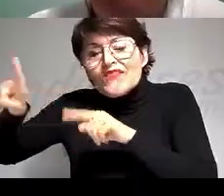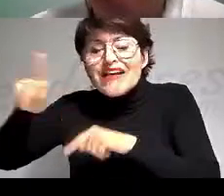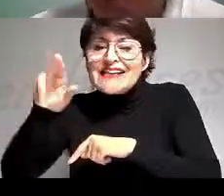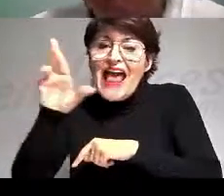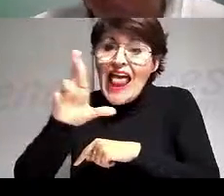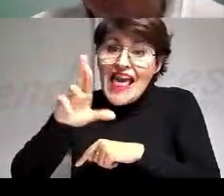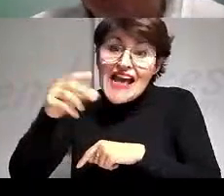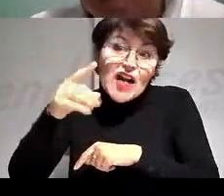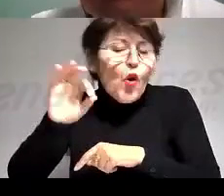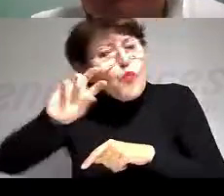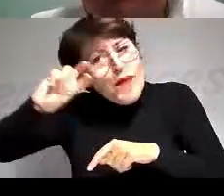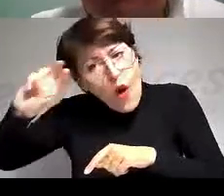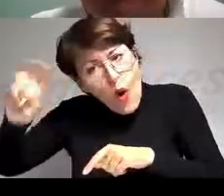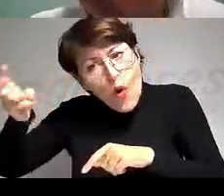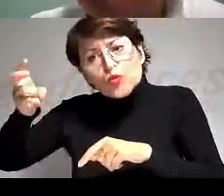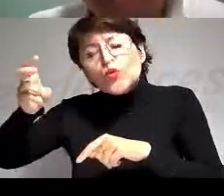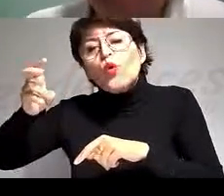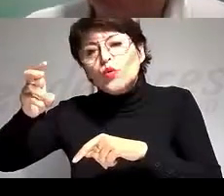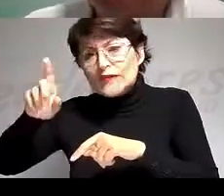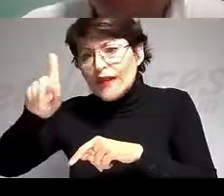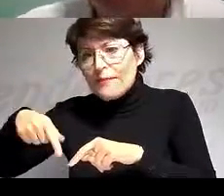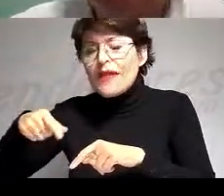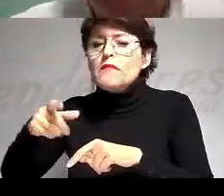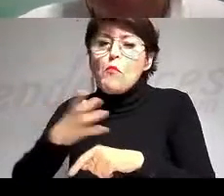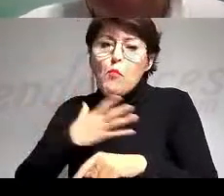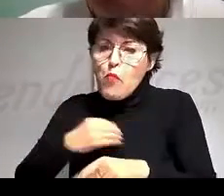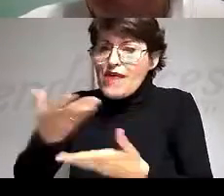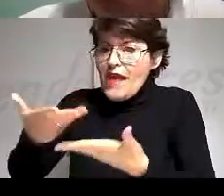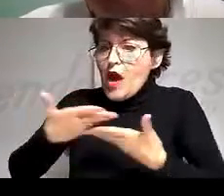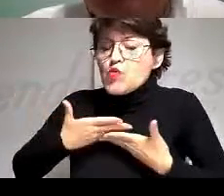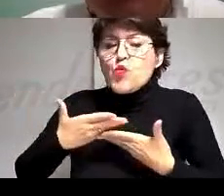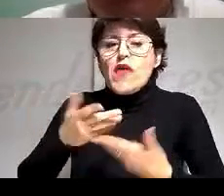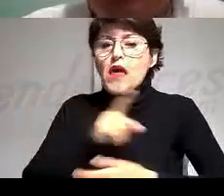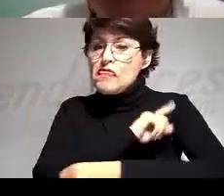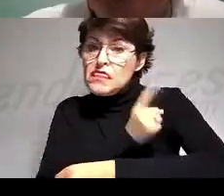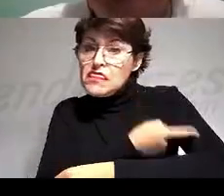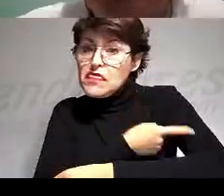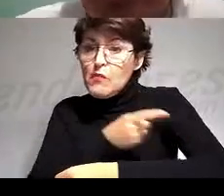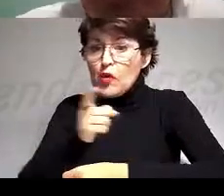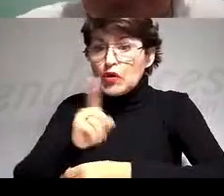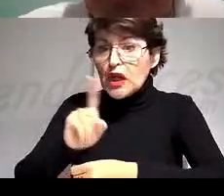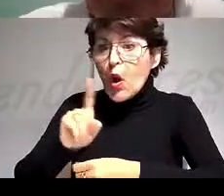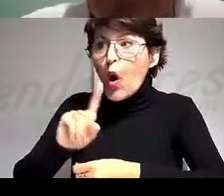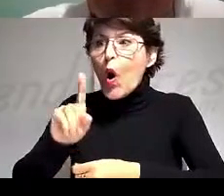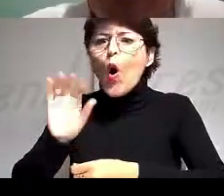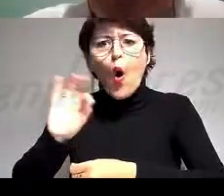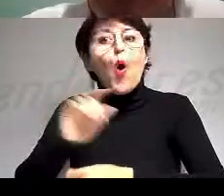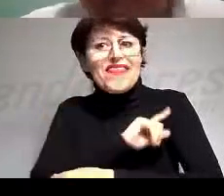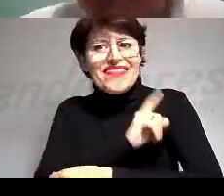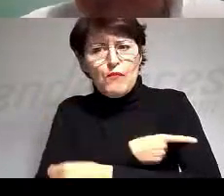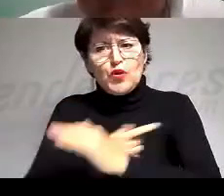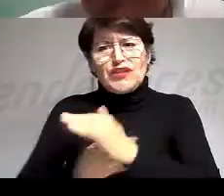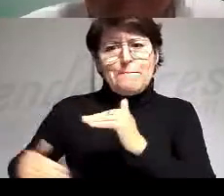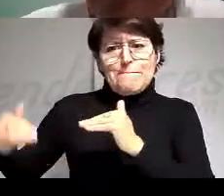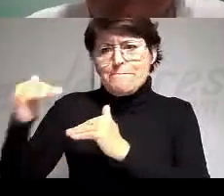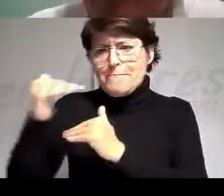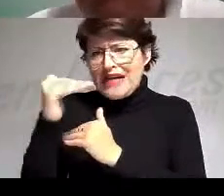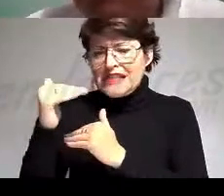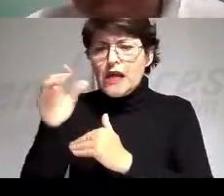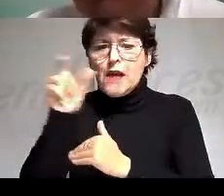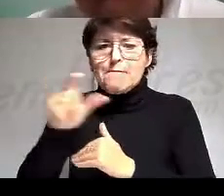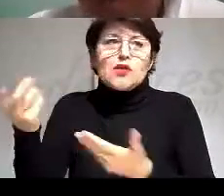como a cualquier persona que realice actividad que se considere un poquito superior a la normal, es decir, gente